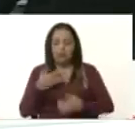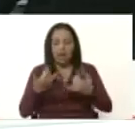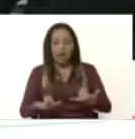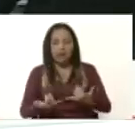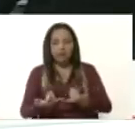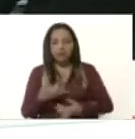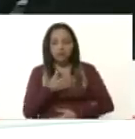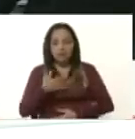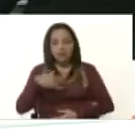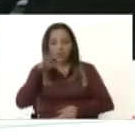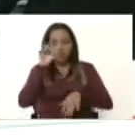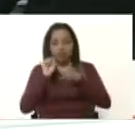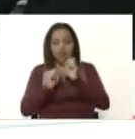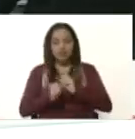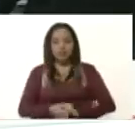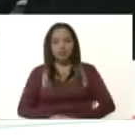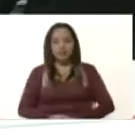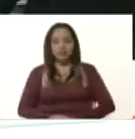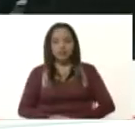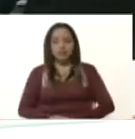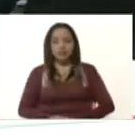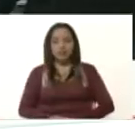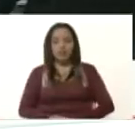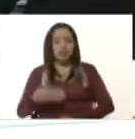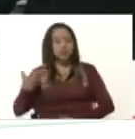Tarek Yoselit,